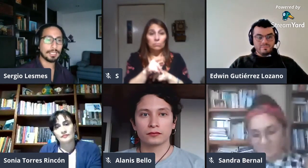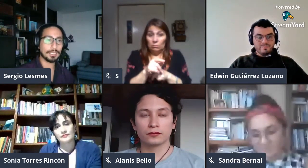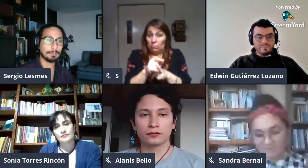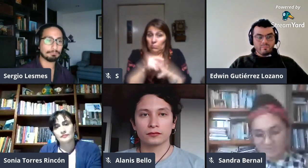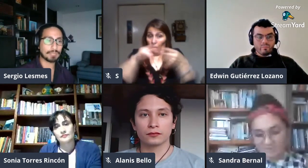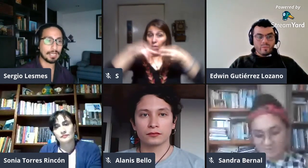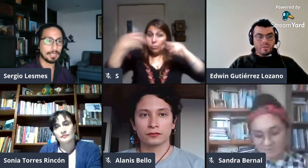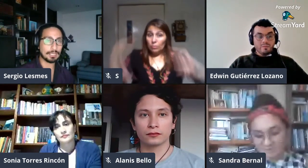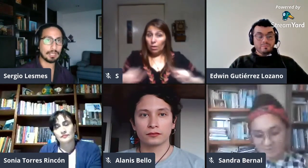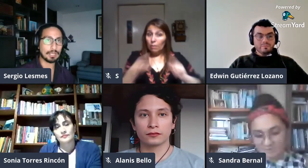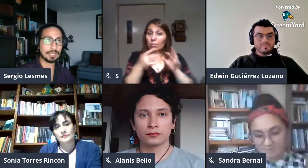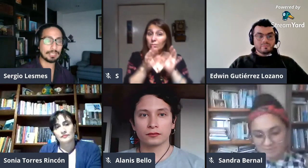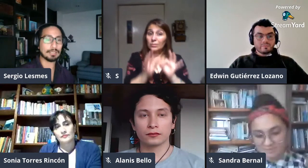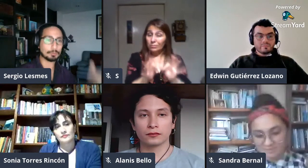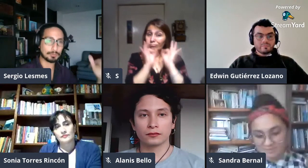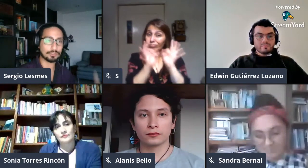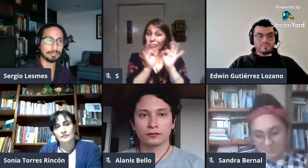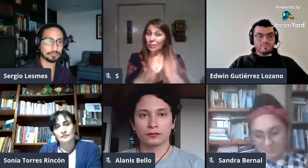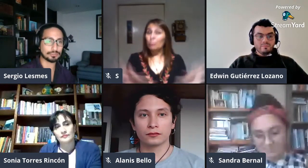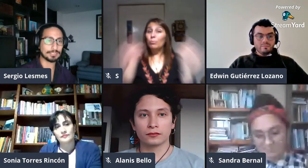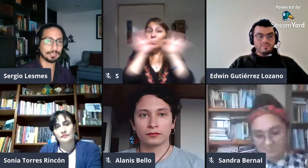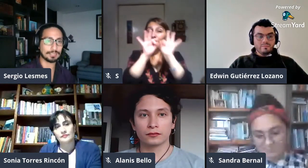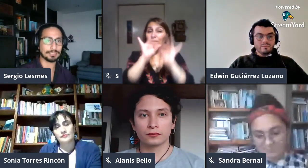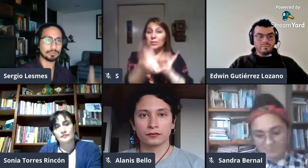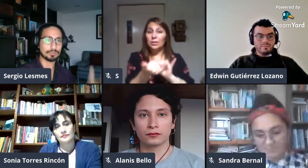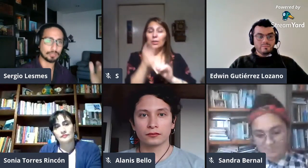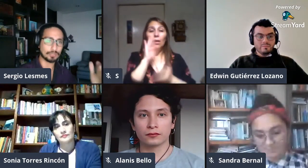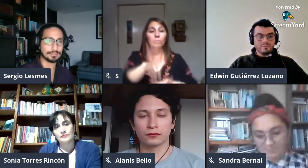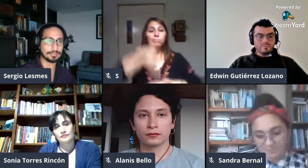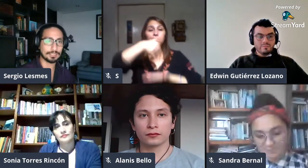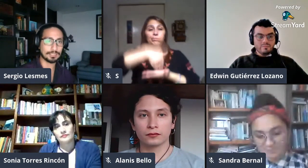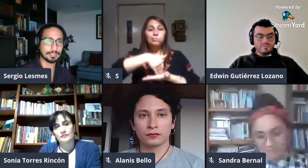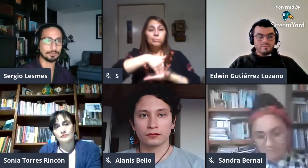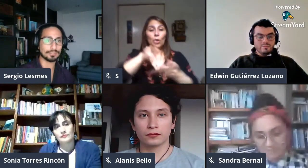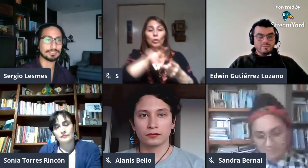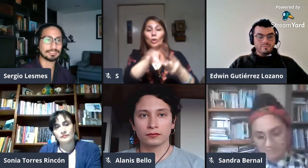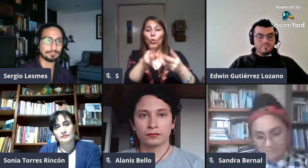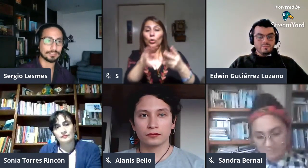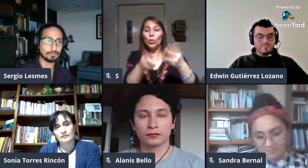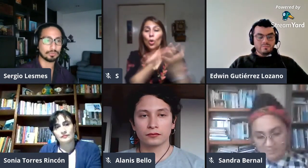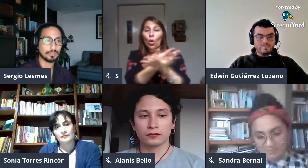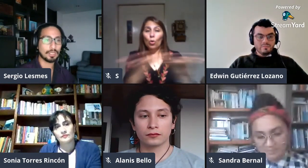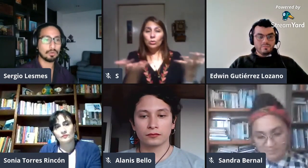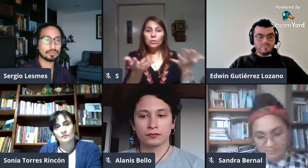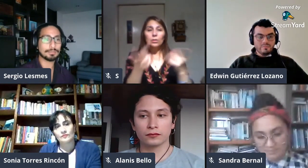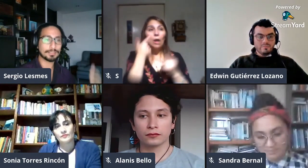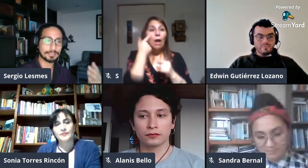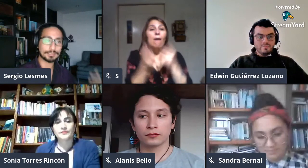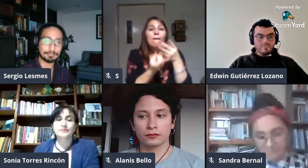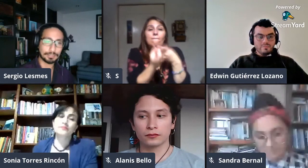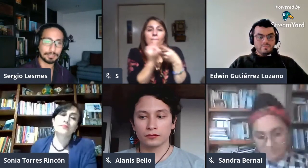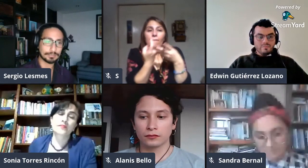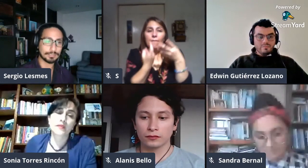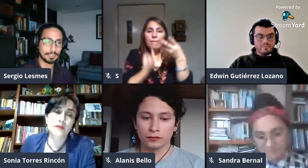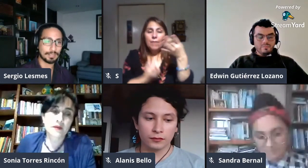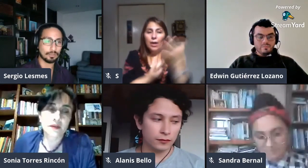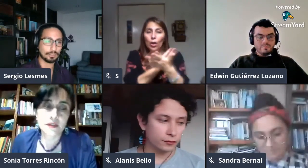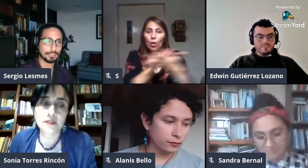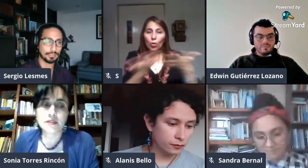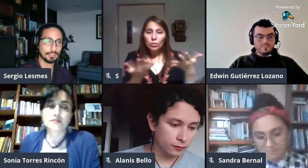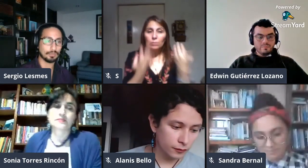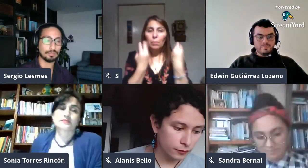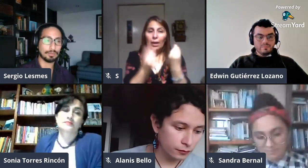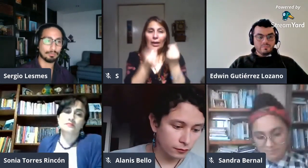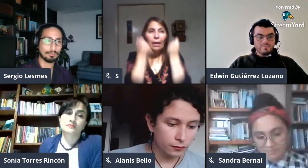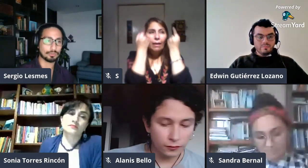que a los posicionamientos alternativos o que se dicen alternativos les hace falta mucho justamente también entender el